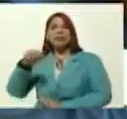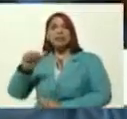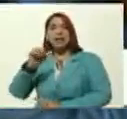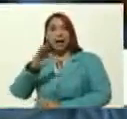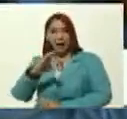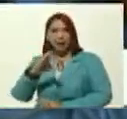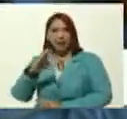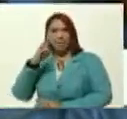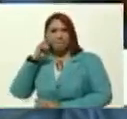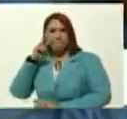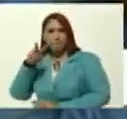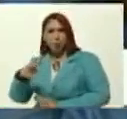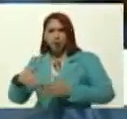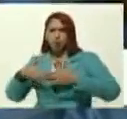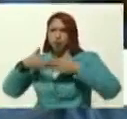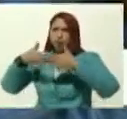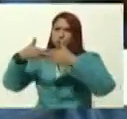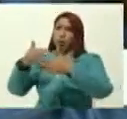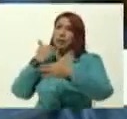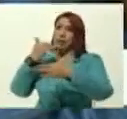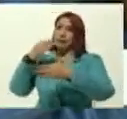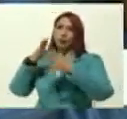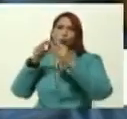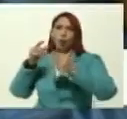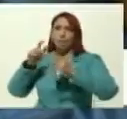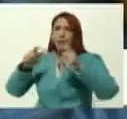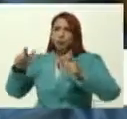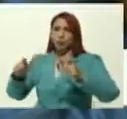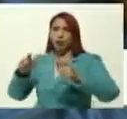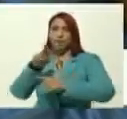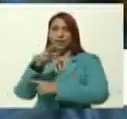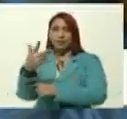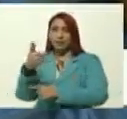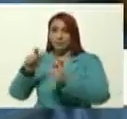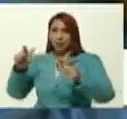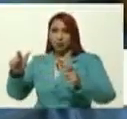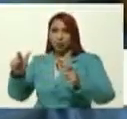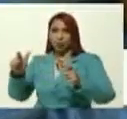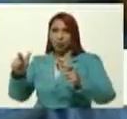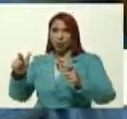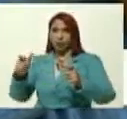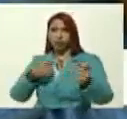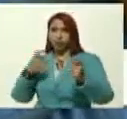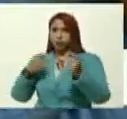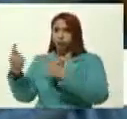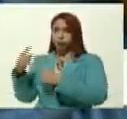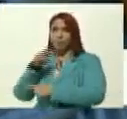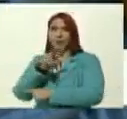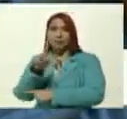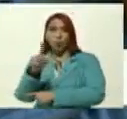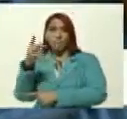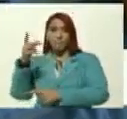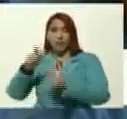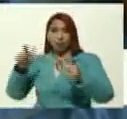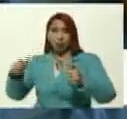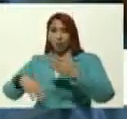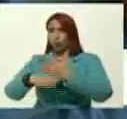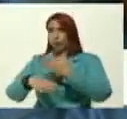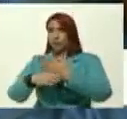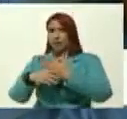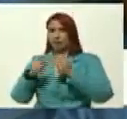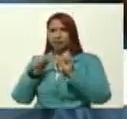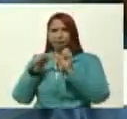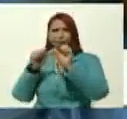avistar casi todas las personas. De 23 tripulantes se rescataron 21 personas, todavía seguimos en la búsqueda